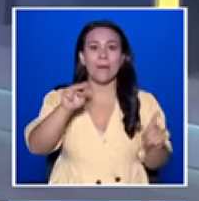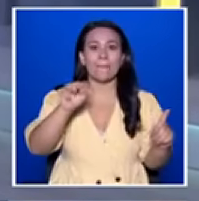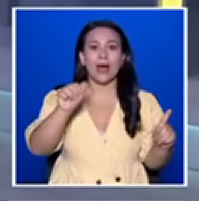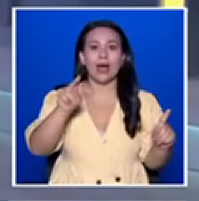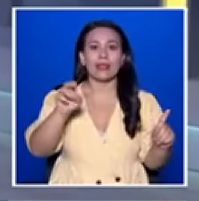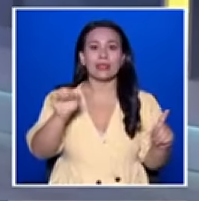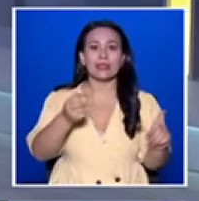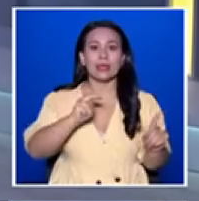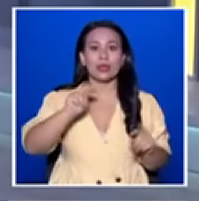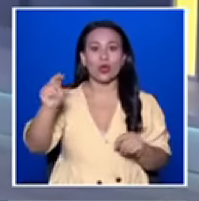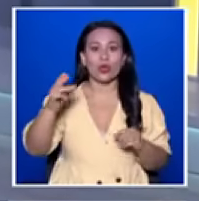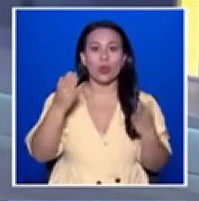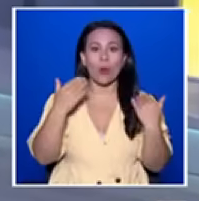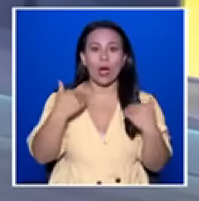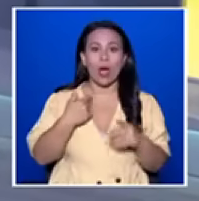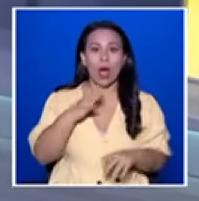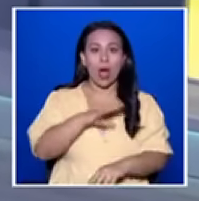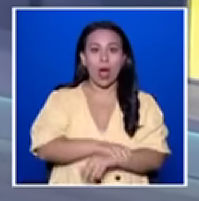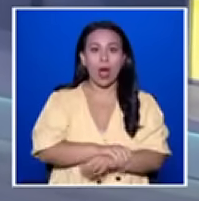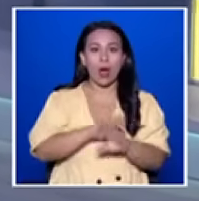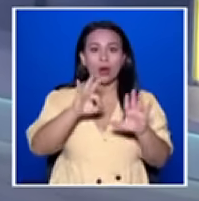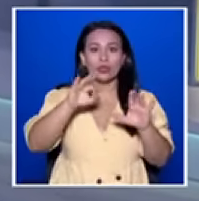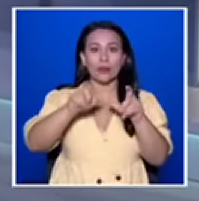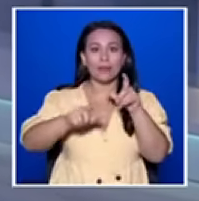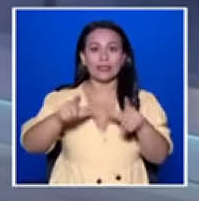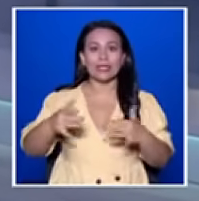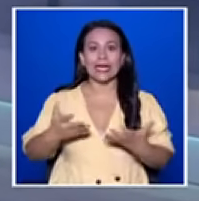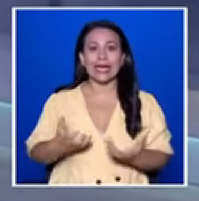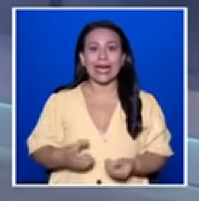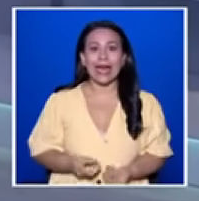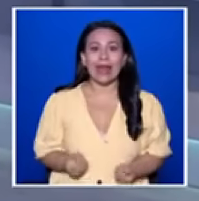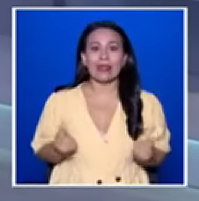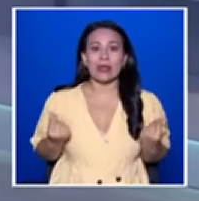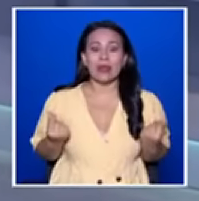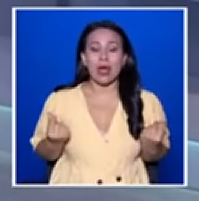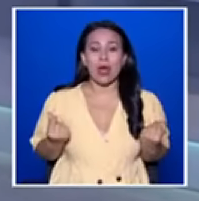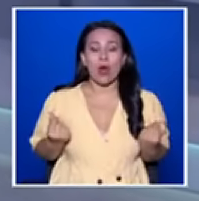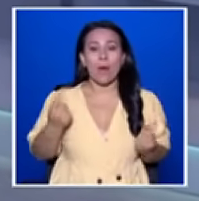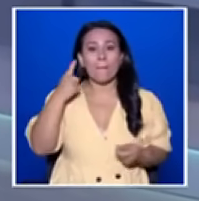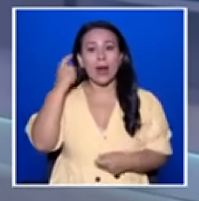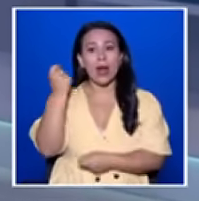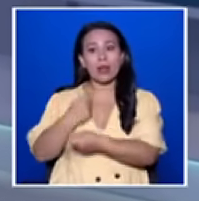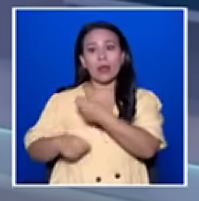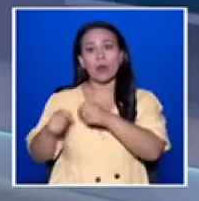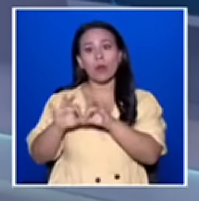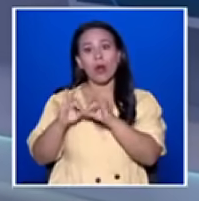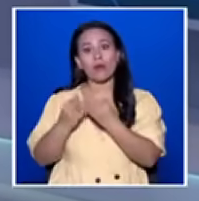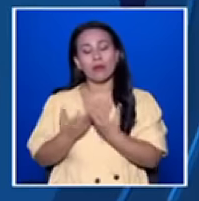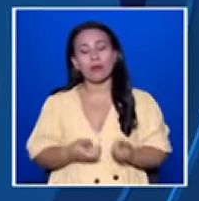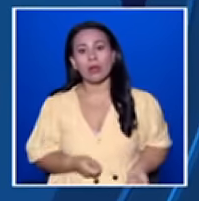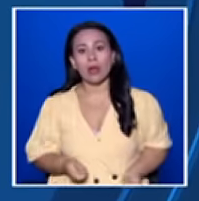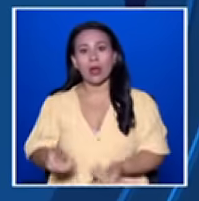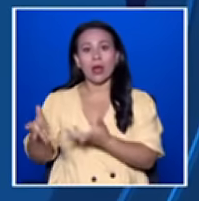Guayaquil. Hay 8 detenidos que, escuchen bien, pedían una fuerte suma de dinero para su rescate.